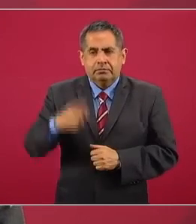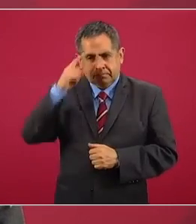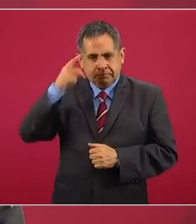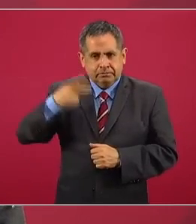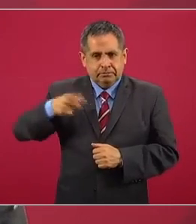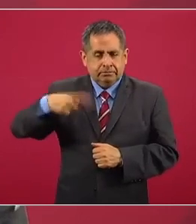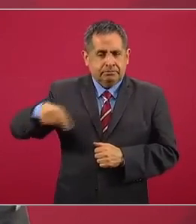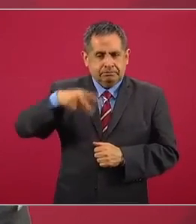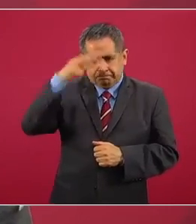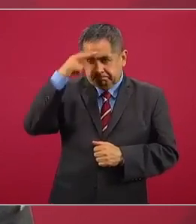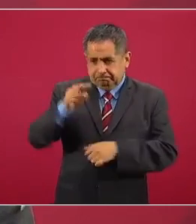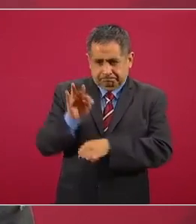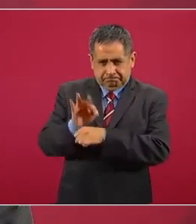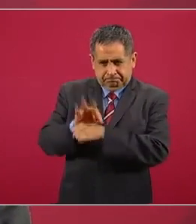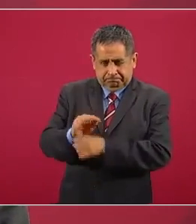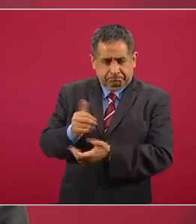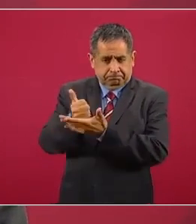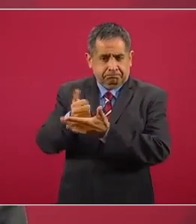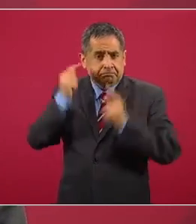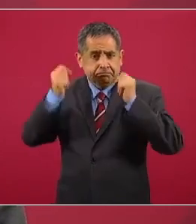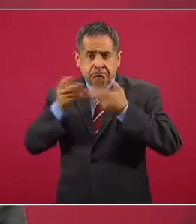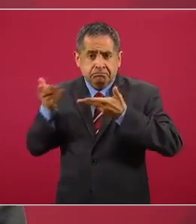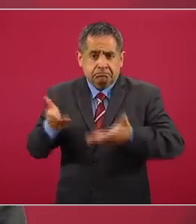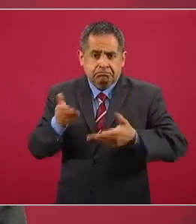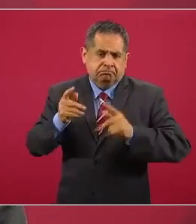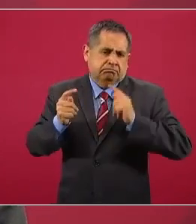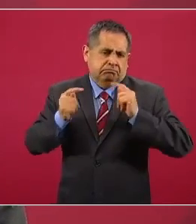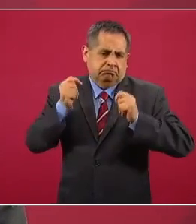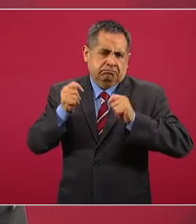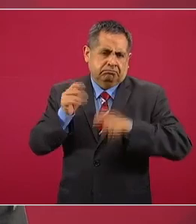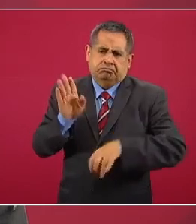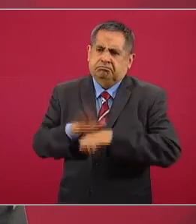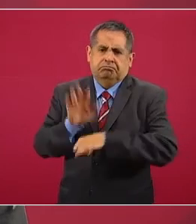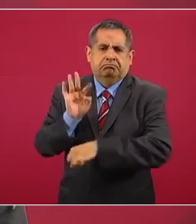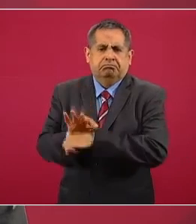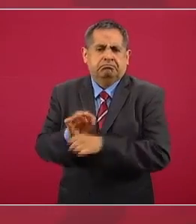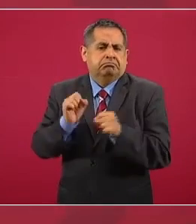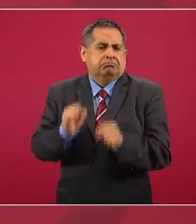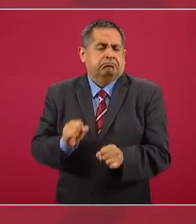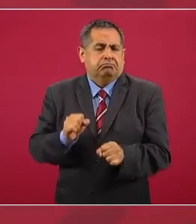mexicanos y para turistas extranjeros.